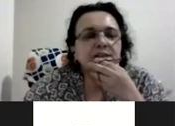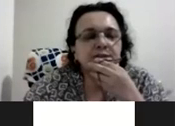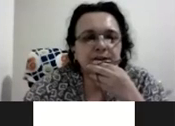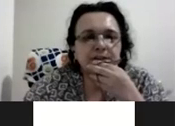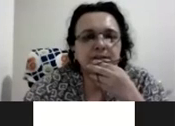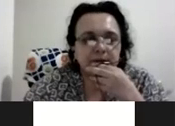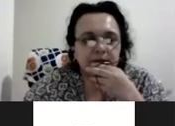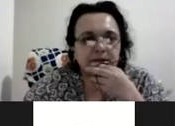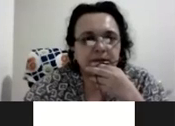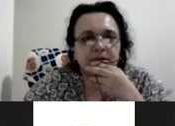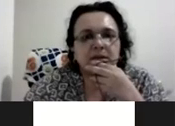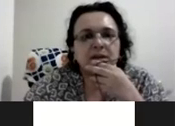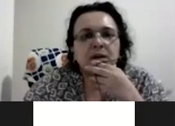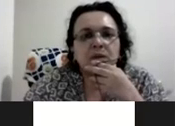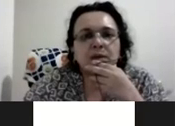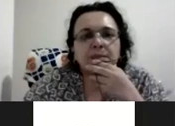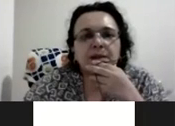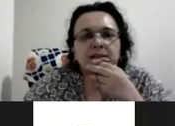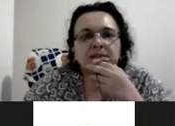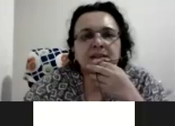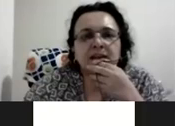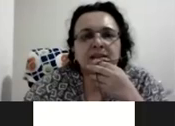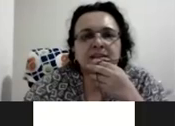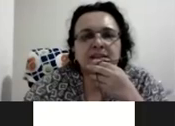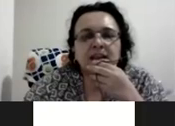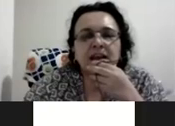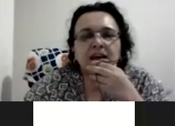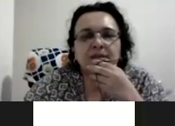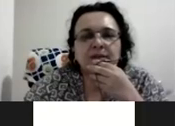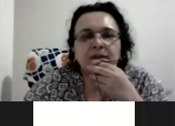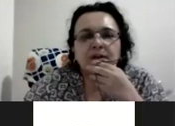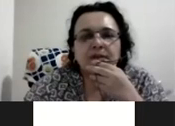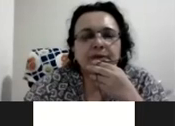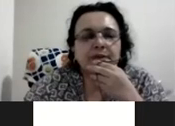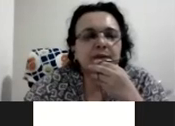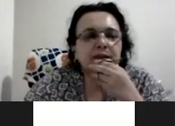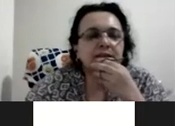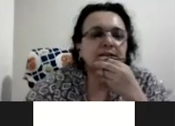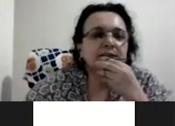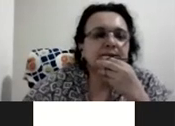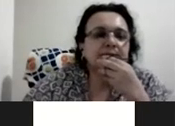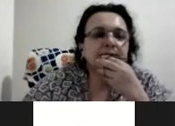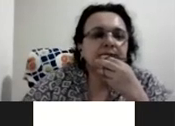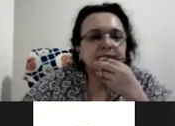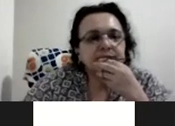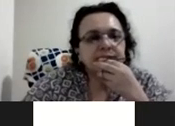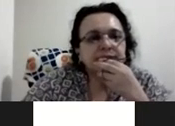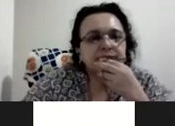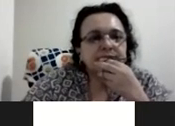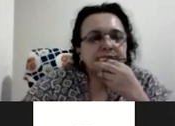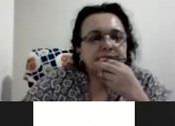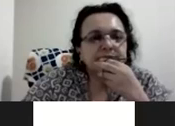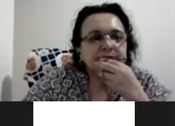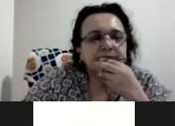She is the first speaker. What plans does she have for the weekend?